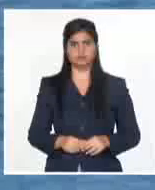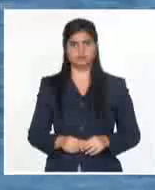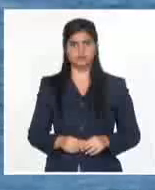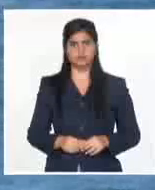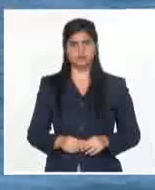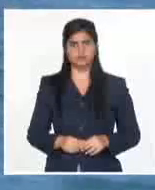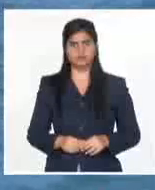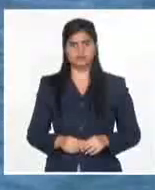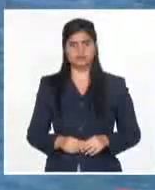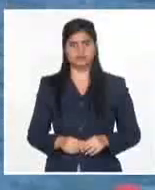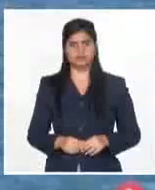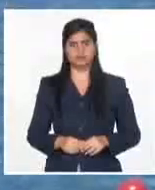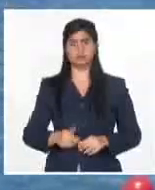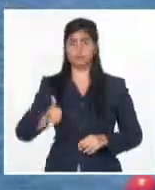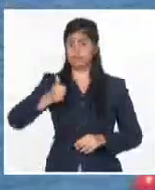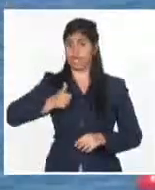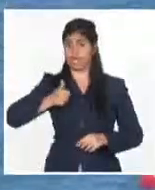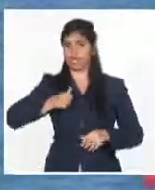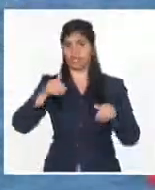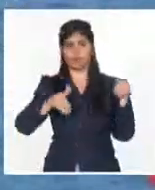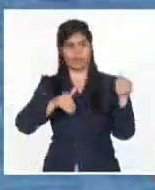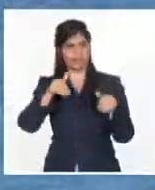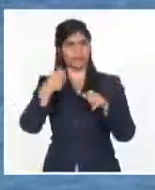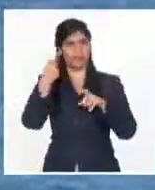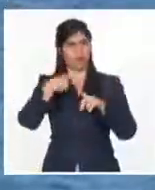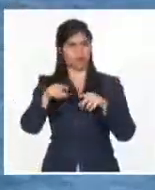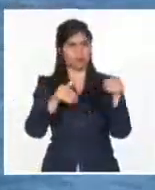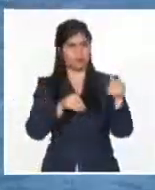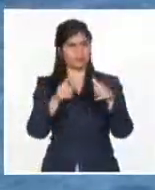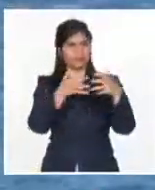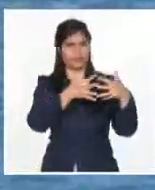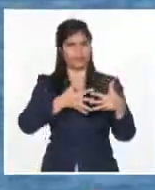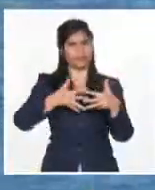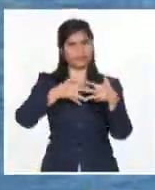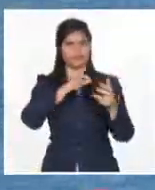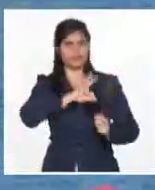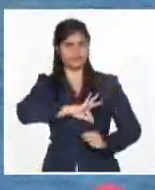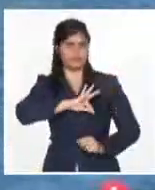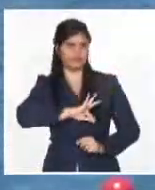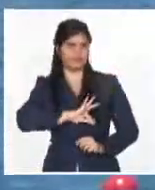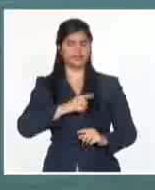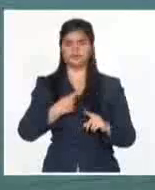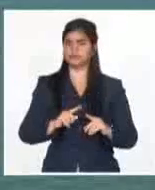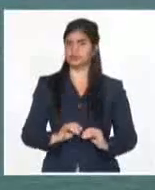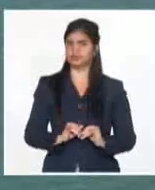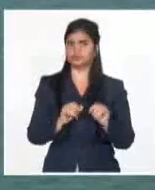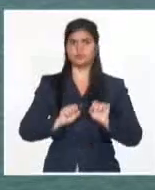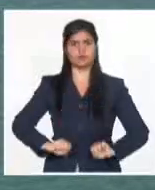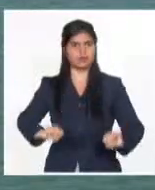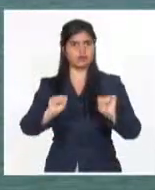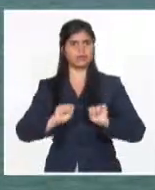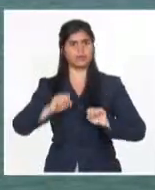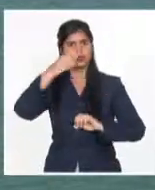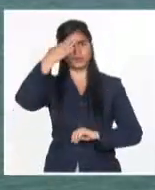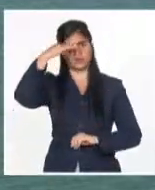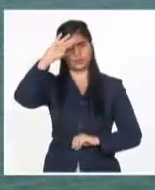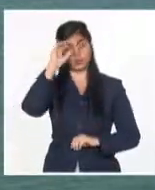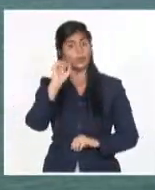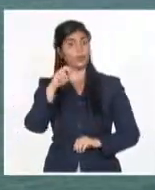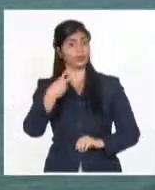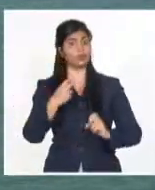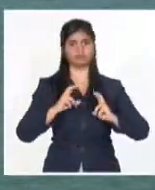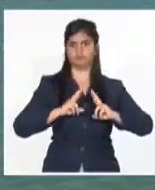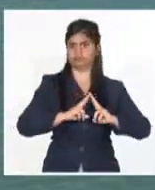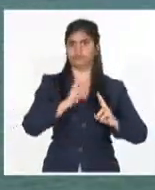Canadá y entrando por detrás de Estados Unidos y Chile. Por cierto, destacar que los remeros cubanos Reydy Cardona y